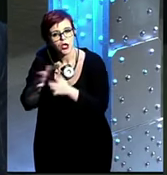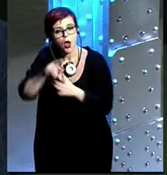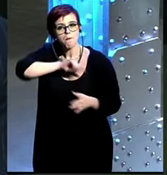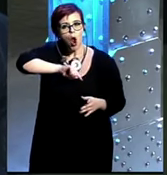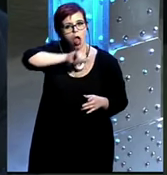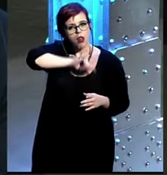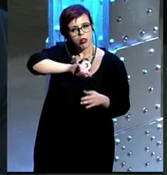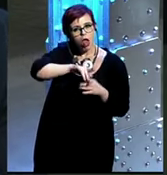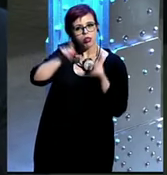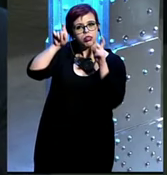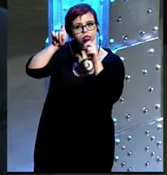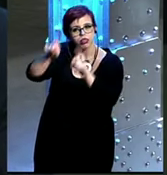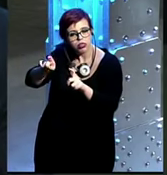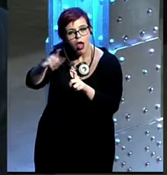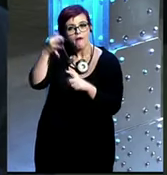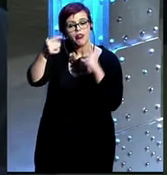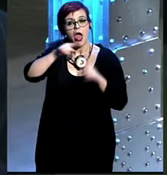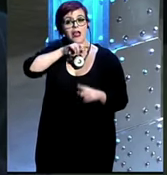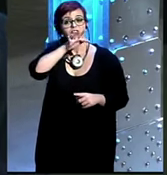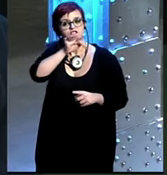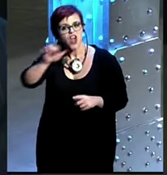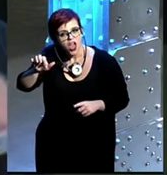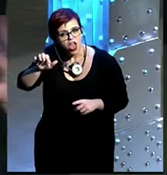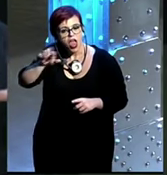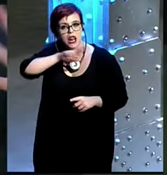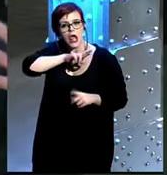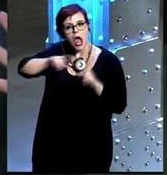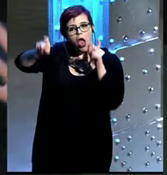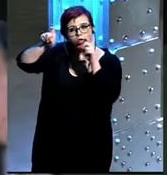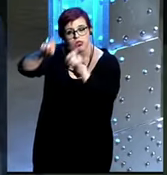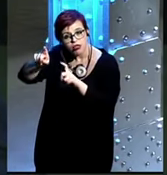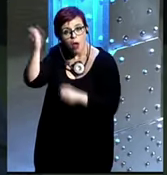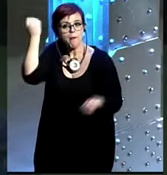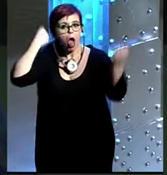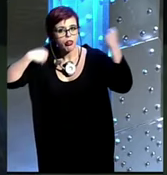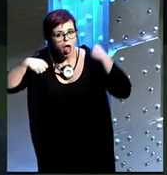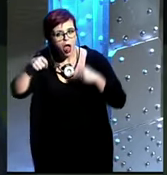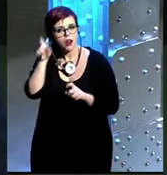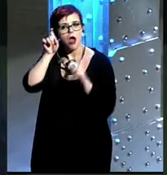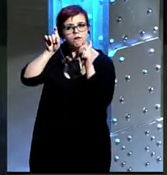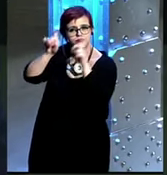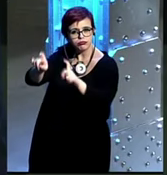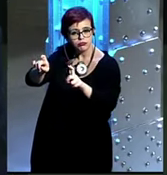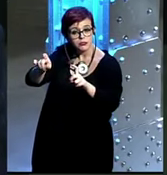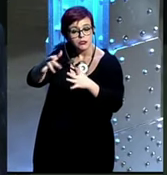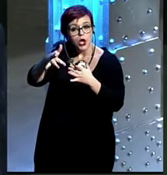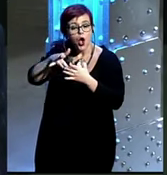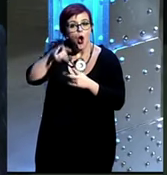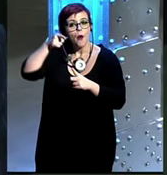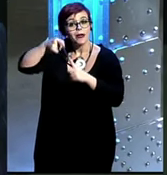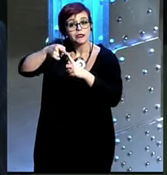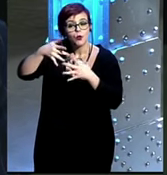les enseñamos sobre la fe, quizá les enseñamos modales también. Hacemos todas estas cosas para cambiar a nuestros hijos,